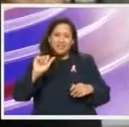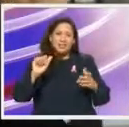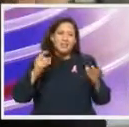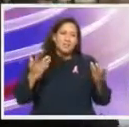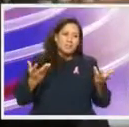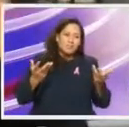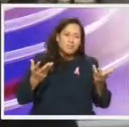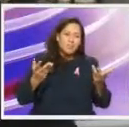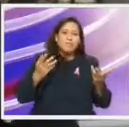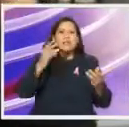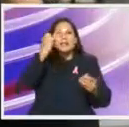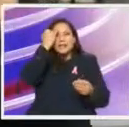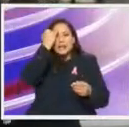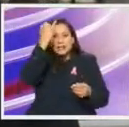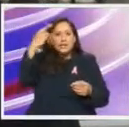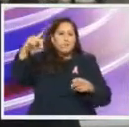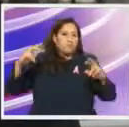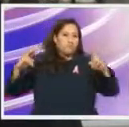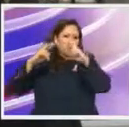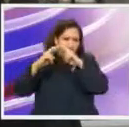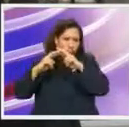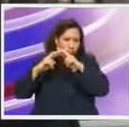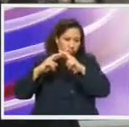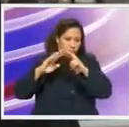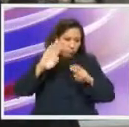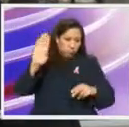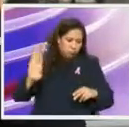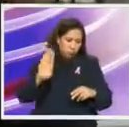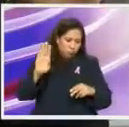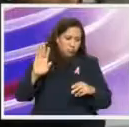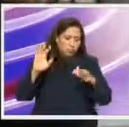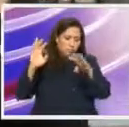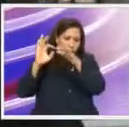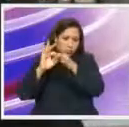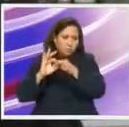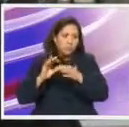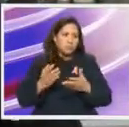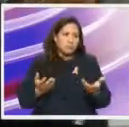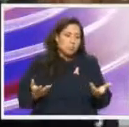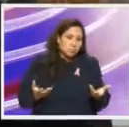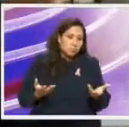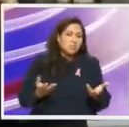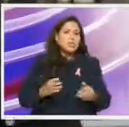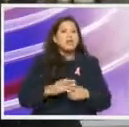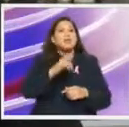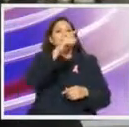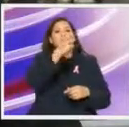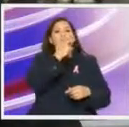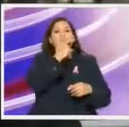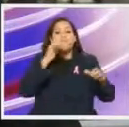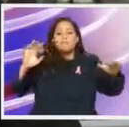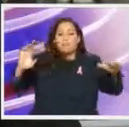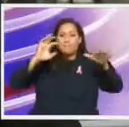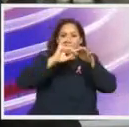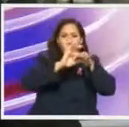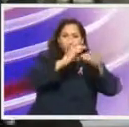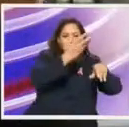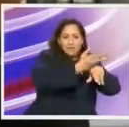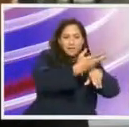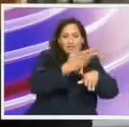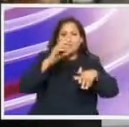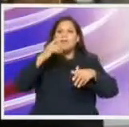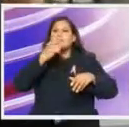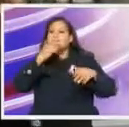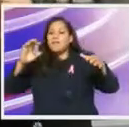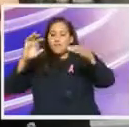un corpus ideológico religioso, claro, que tiene que ver con la Bretaña. y que, claro, o